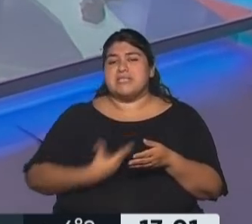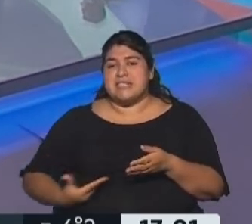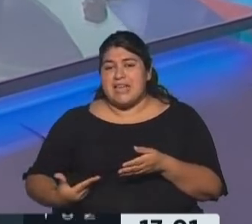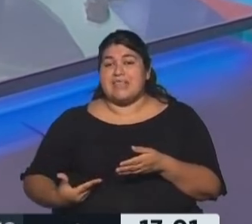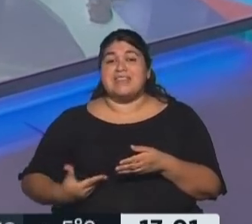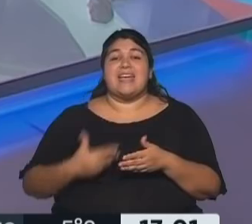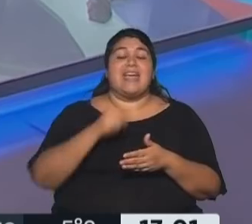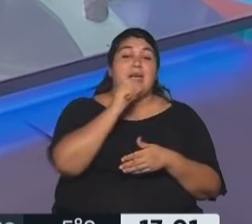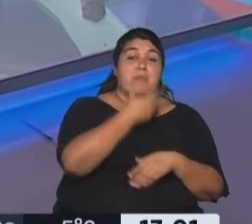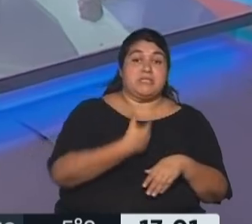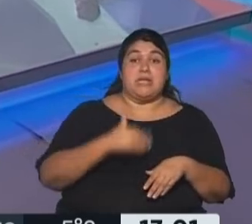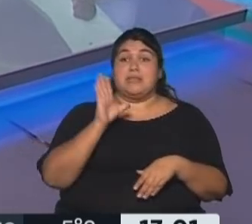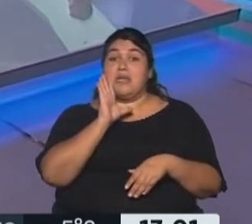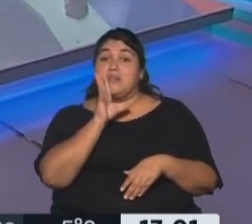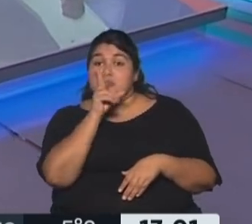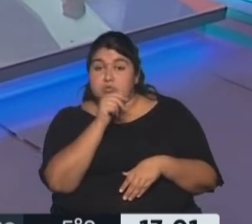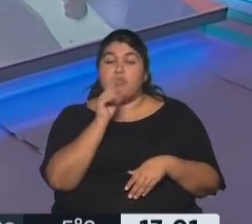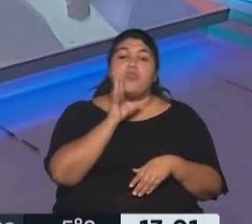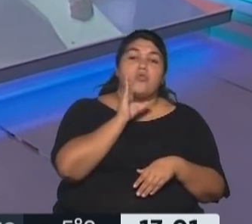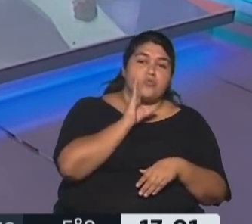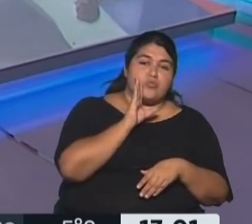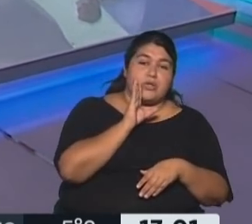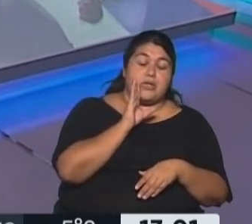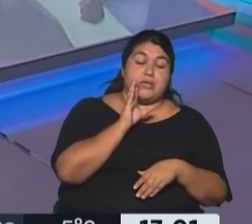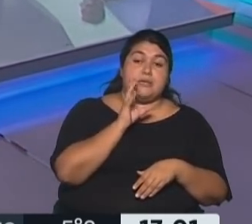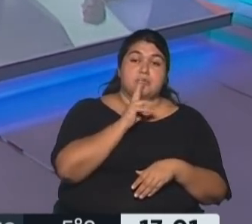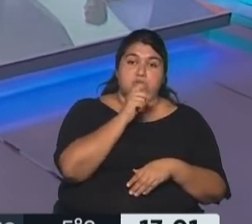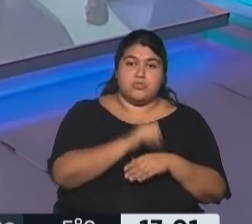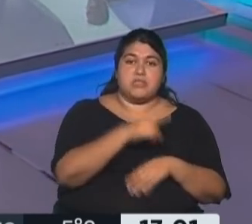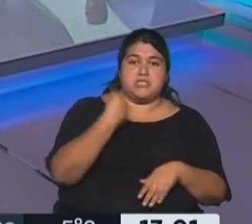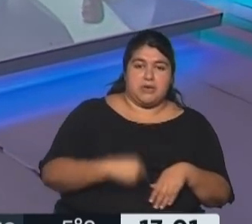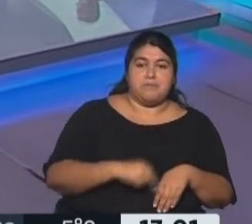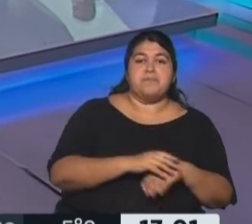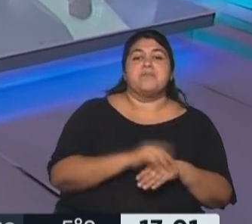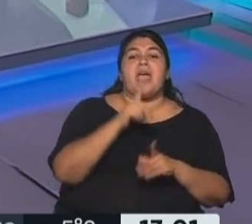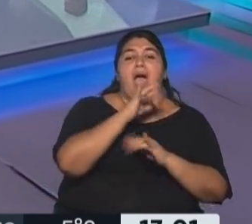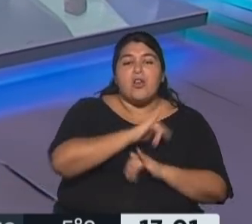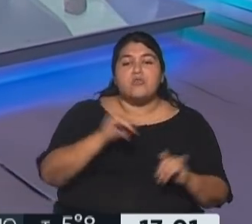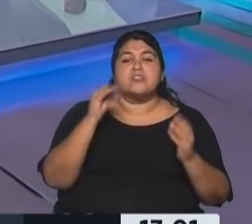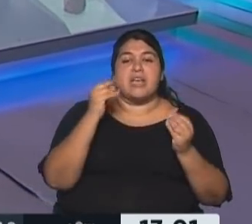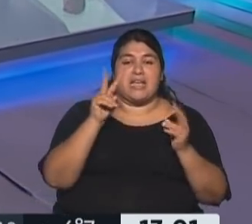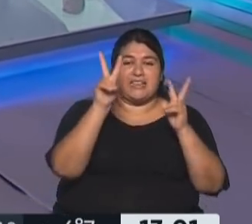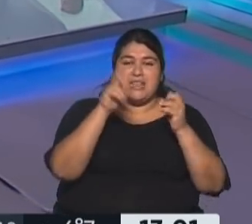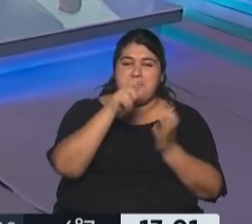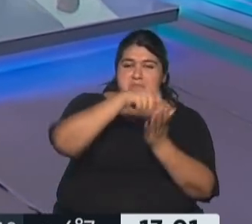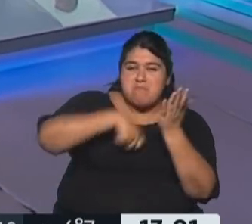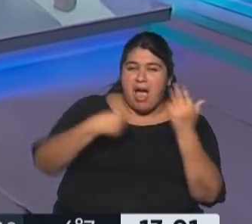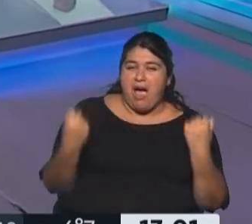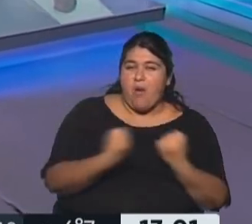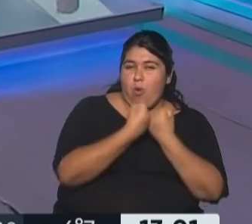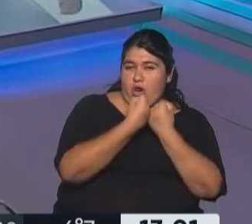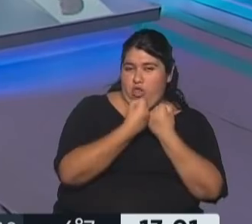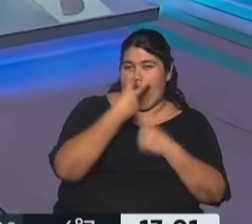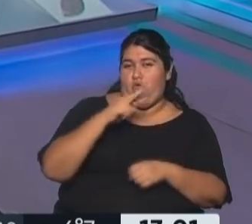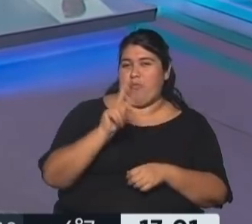Jinping anuncian la extensión del Tratado de Buena Vecindad y Cooperación de 2001. Bueno, allí está, cómo